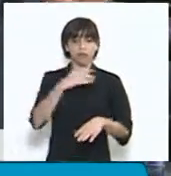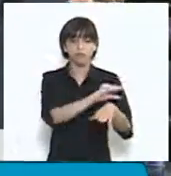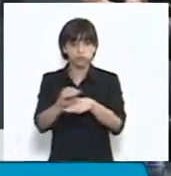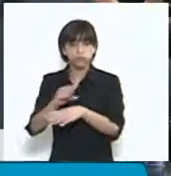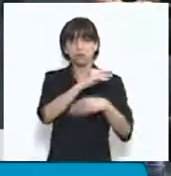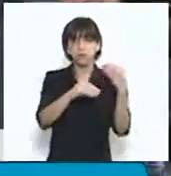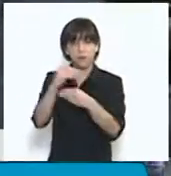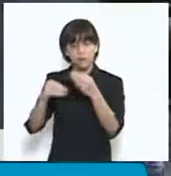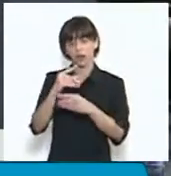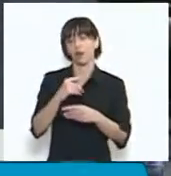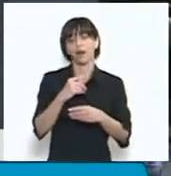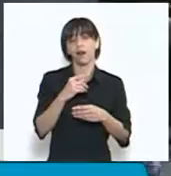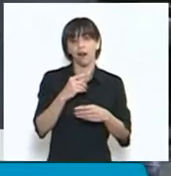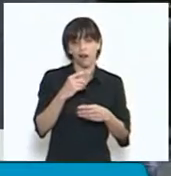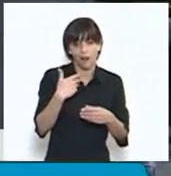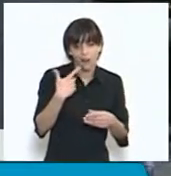asignación universal